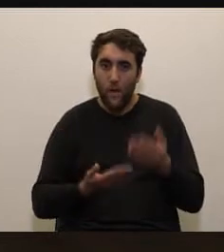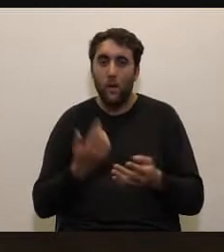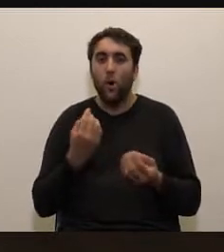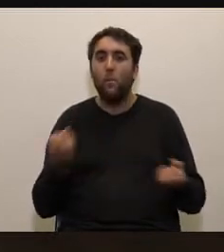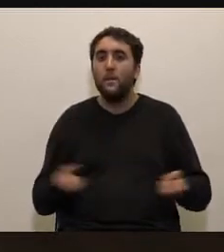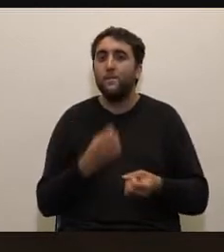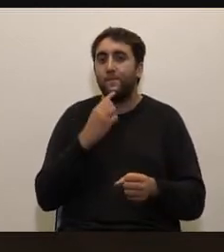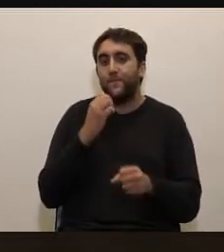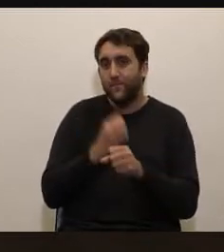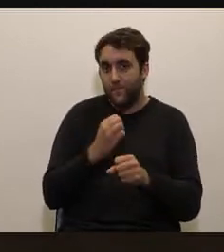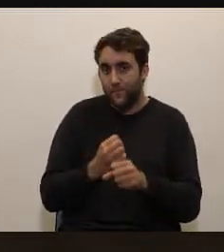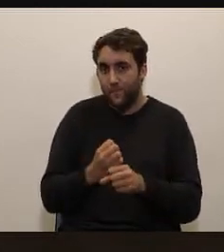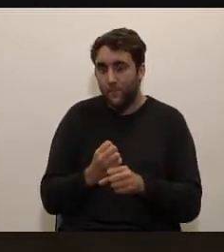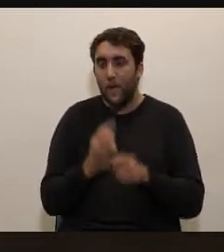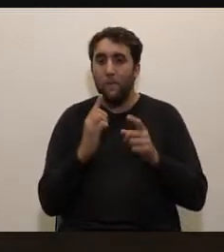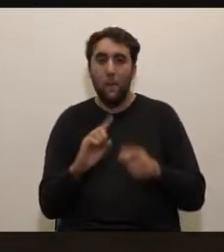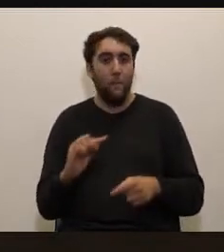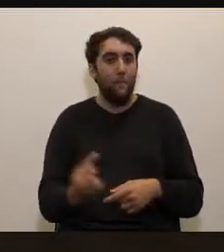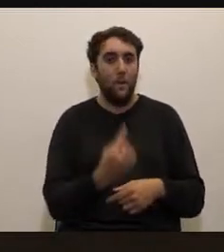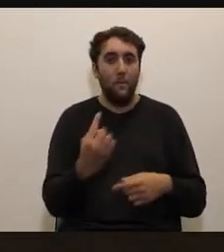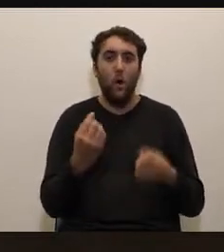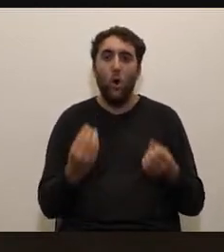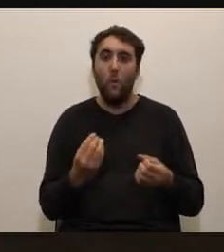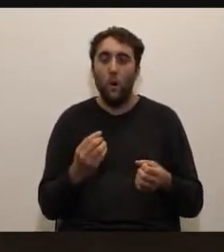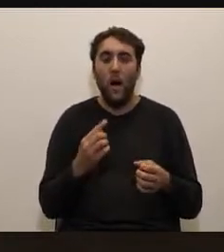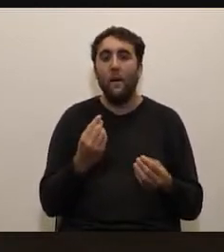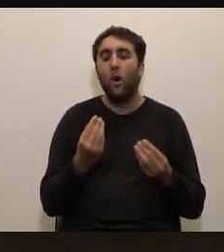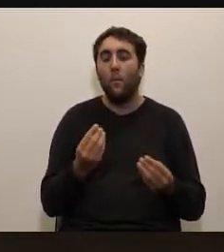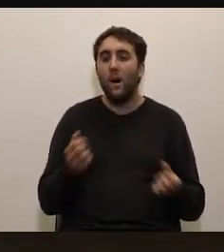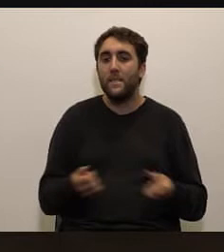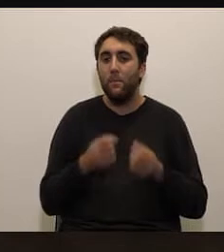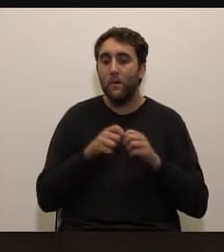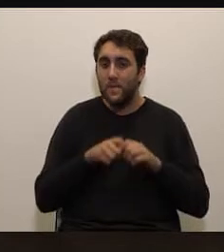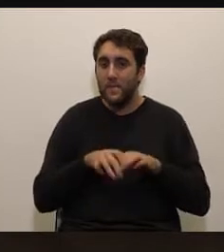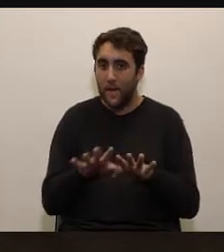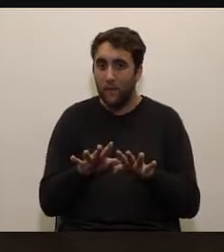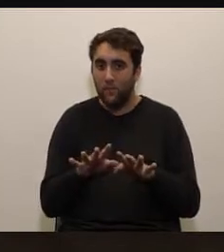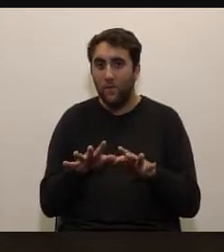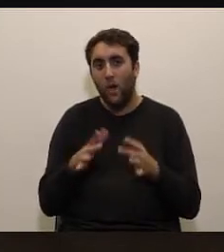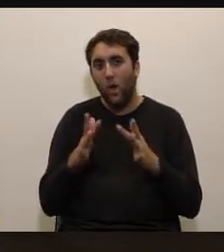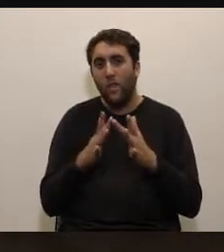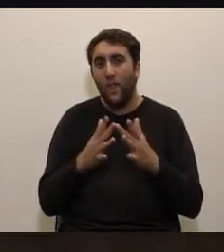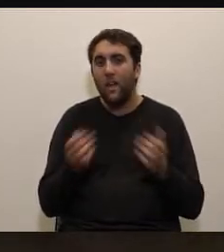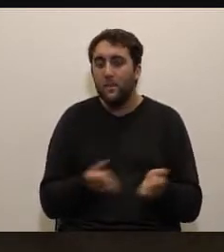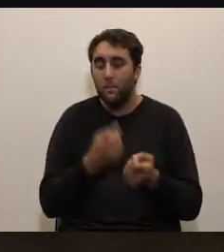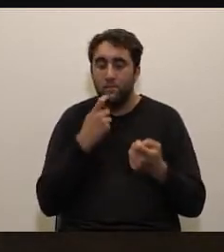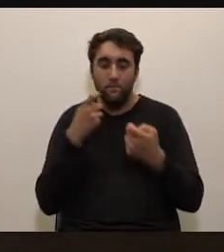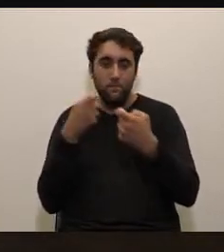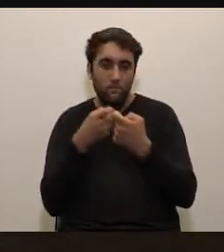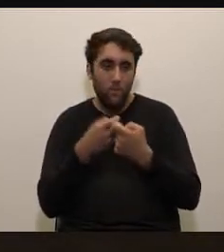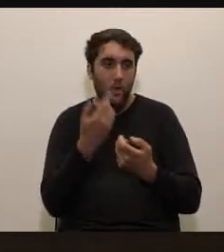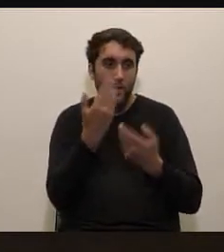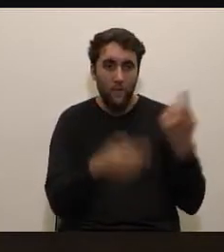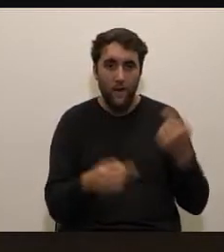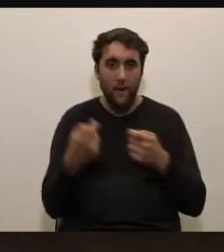temas? Primer paso, digamos, de esa ampliación del impacto de la llegada, nos asociamos con otras organizaciones, a veces gobierno, a veces